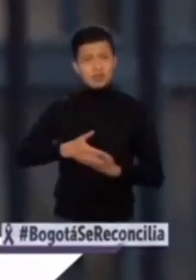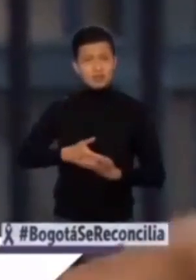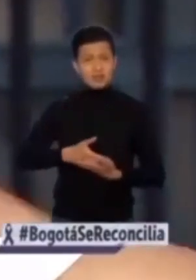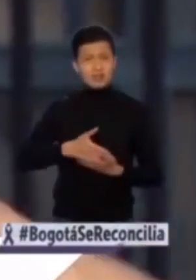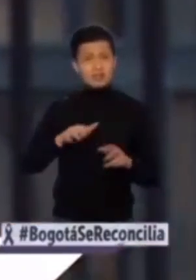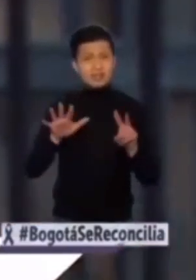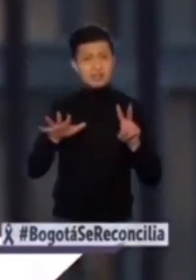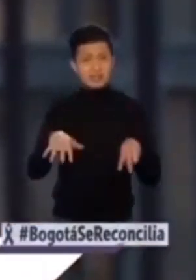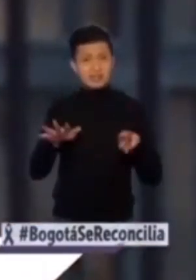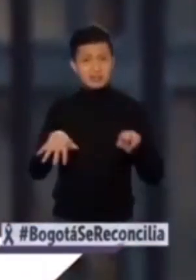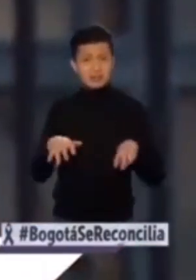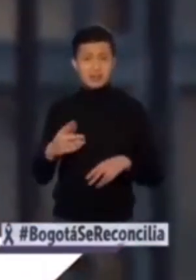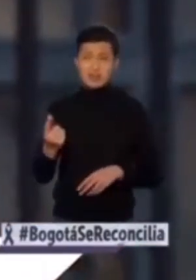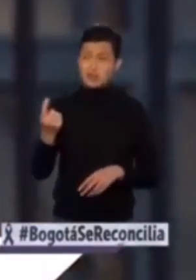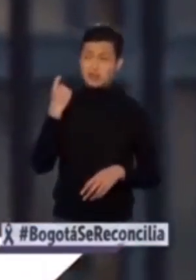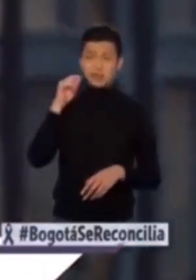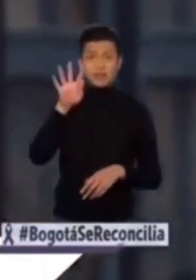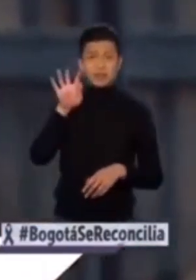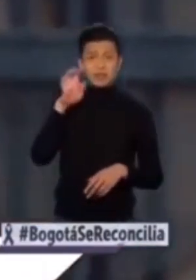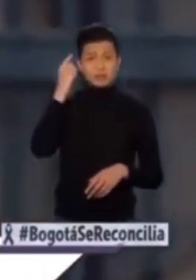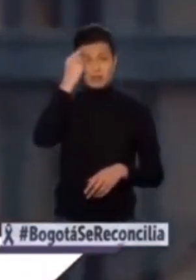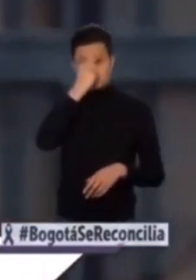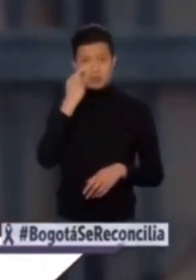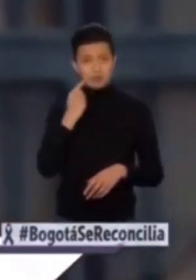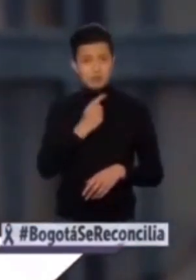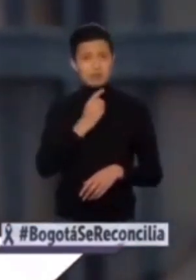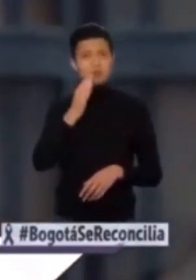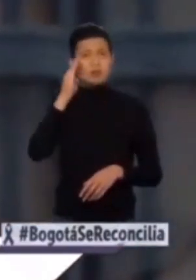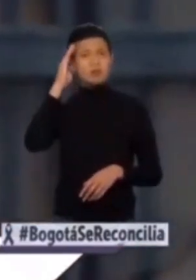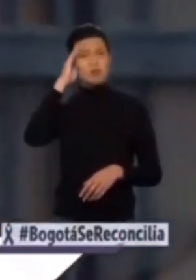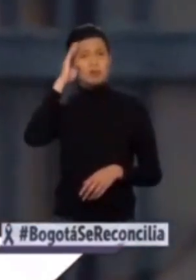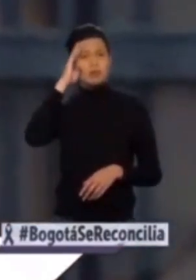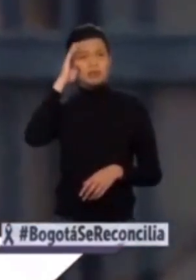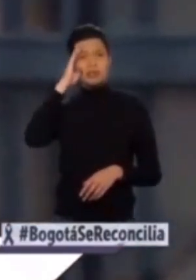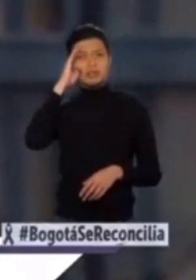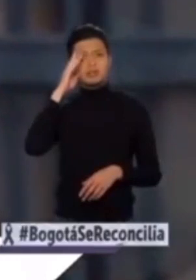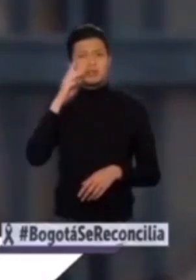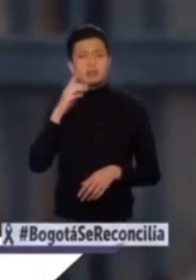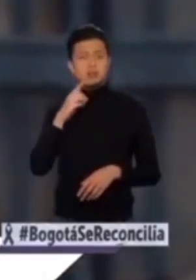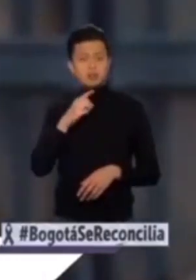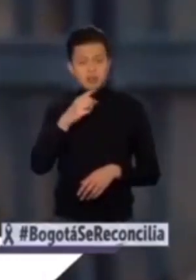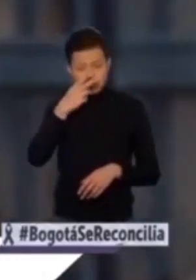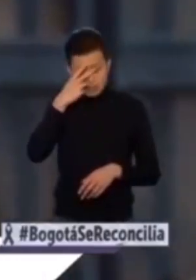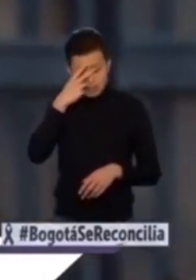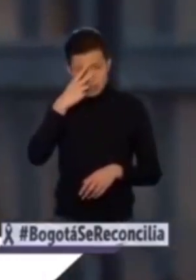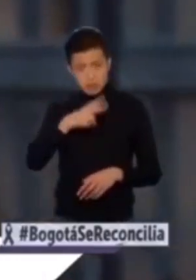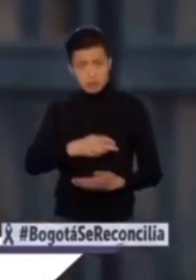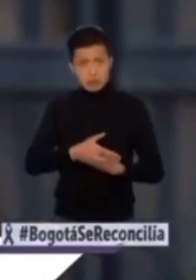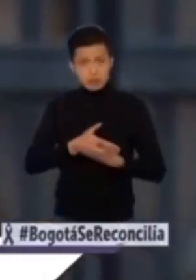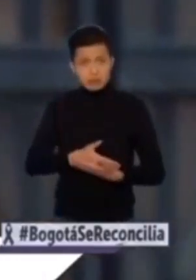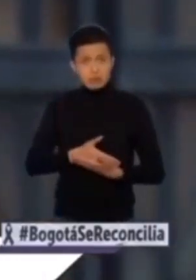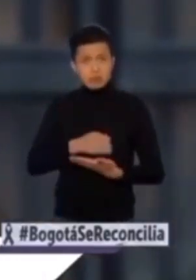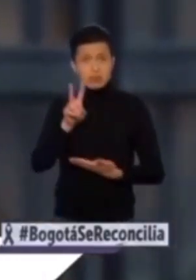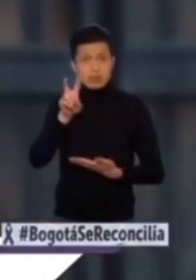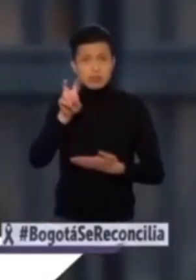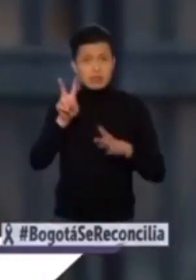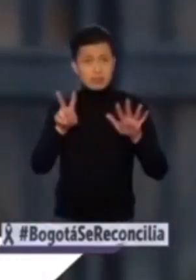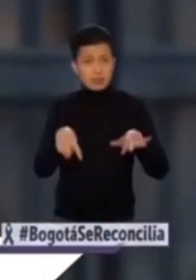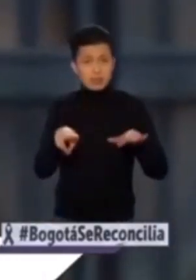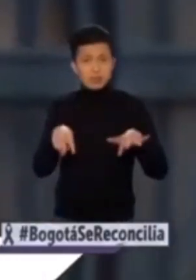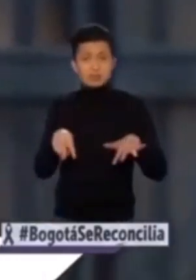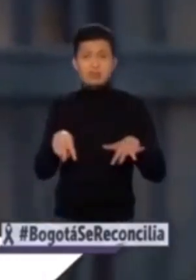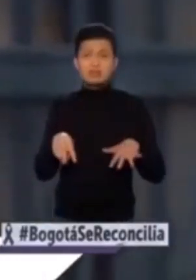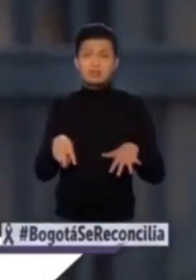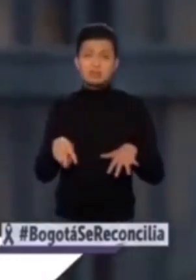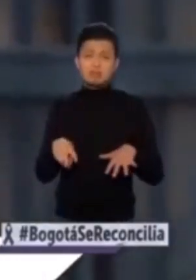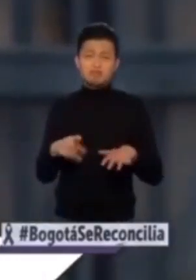poli bueno, que el pasado 9 de septiembre la Policía Nacional deja sin padre a un niño de 7 meses. Quiero darle las